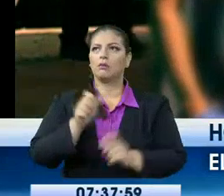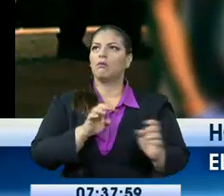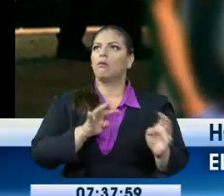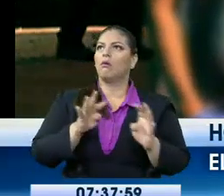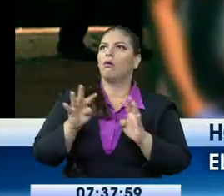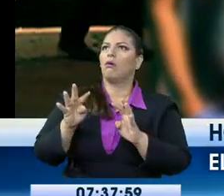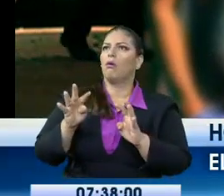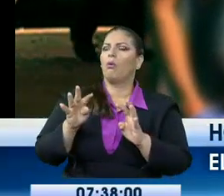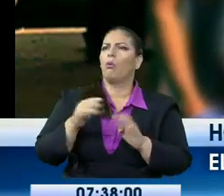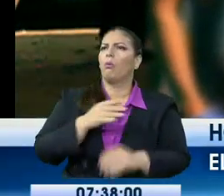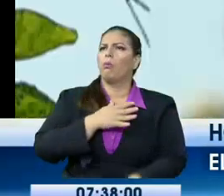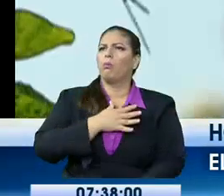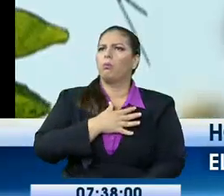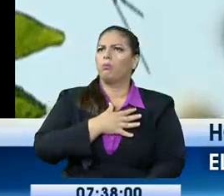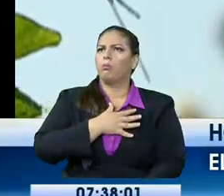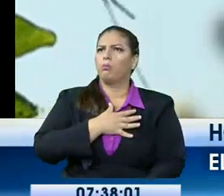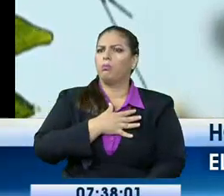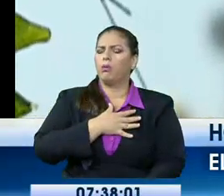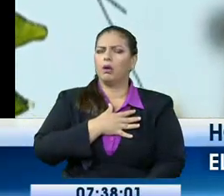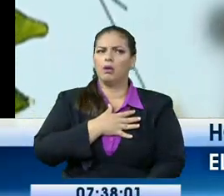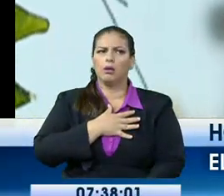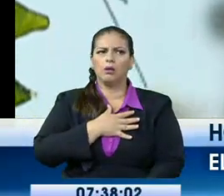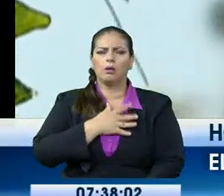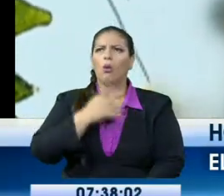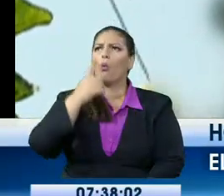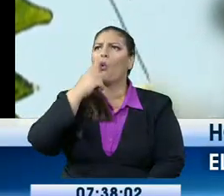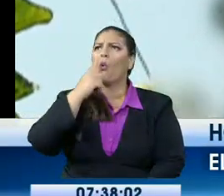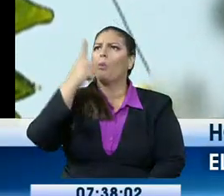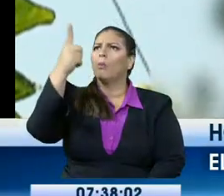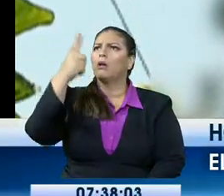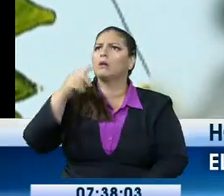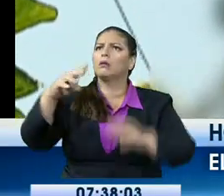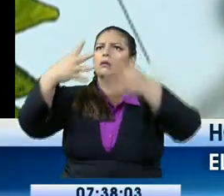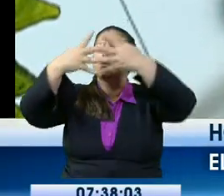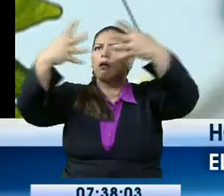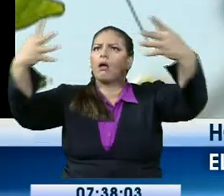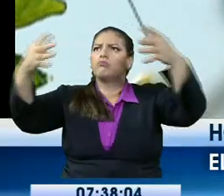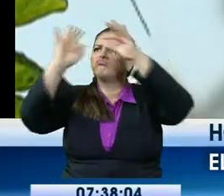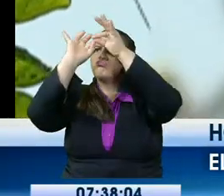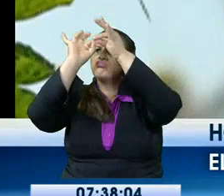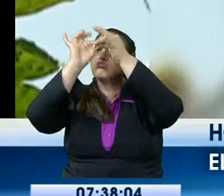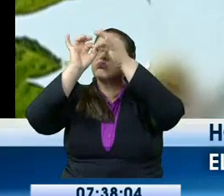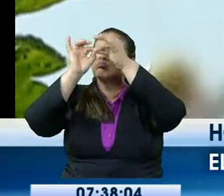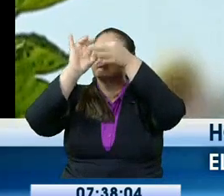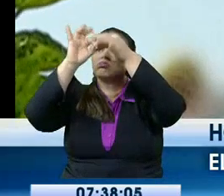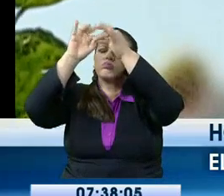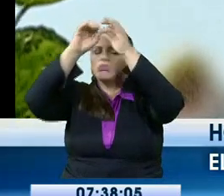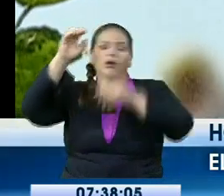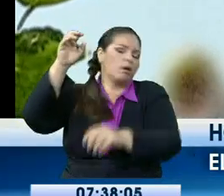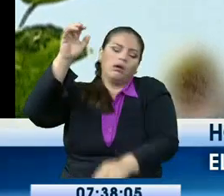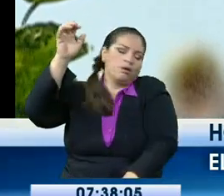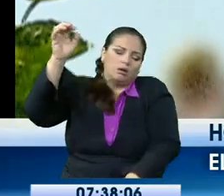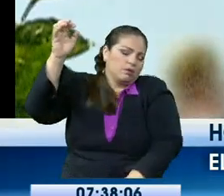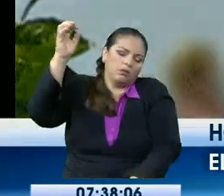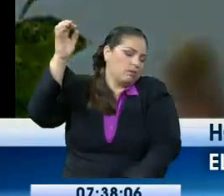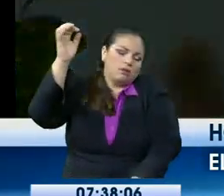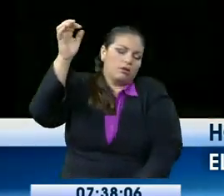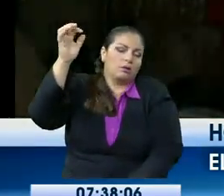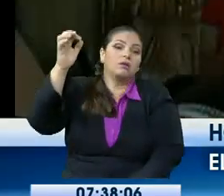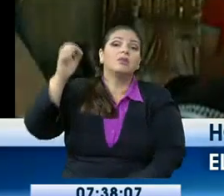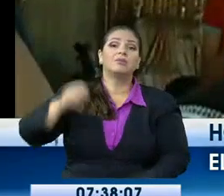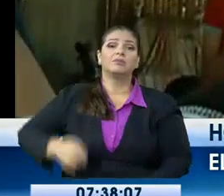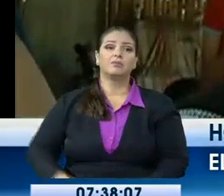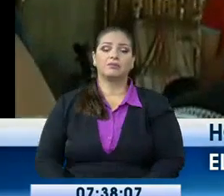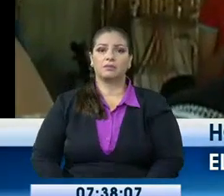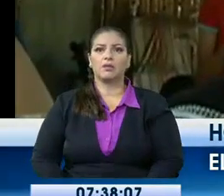eléctrico, pero reconocían que aquel ciudadano se salvó de morir electrocutado o de una fatal caída desde aquella altura. Primero